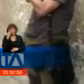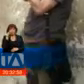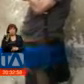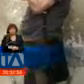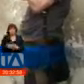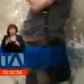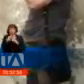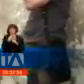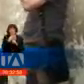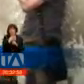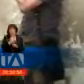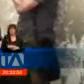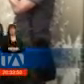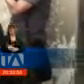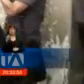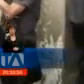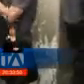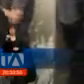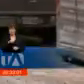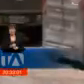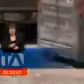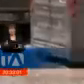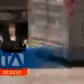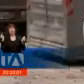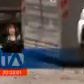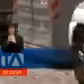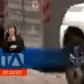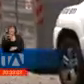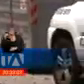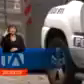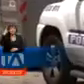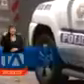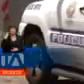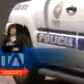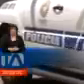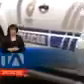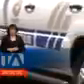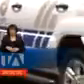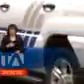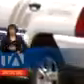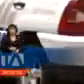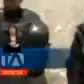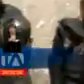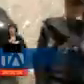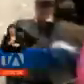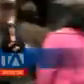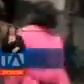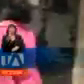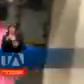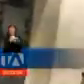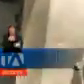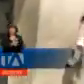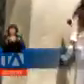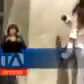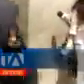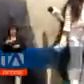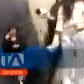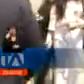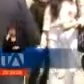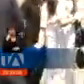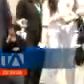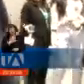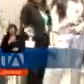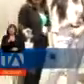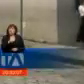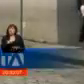recibió la visita de sus padres, acompañados del cónsul de Suecia en Ecuador. Una visita que le permitió al diplomático cerciorarse del estado de